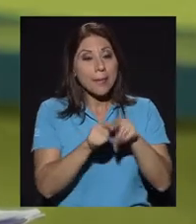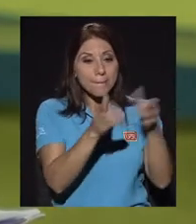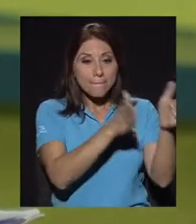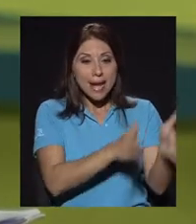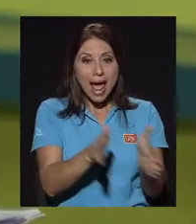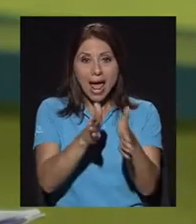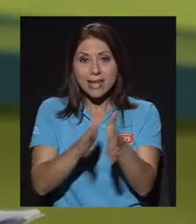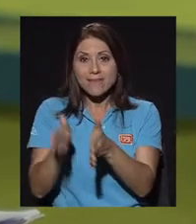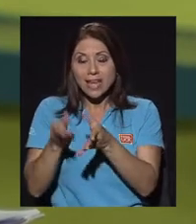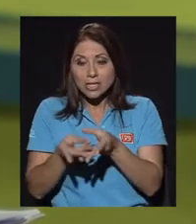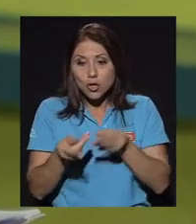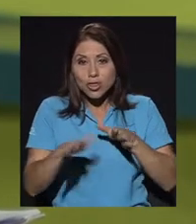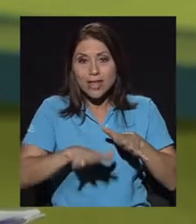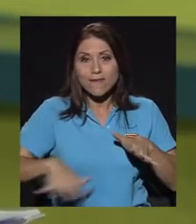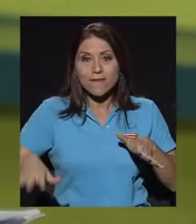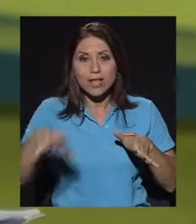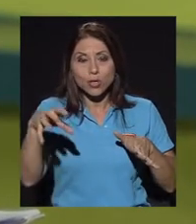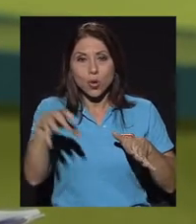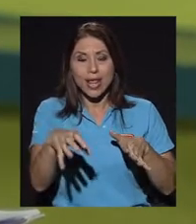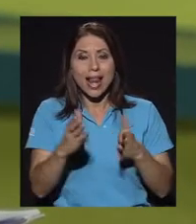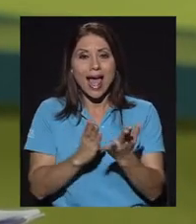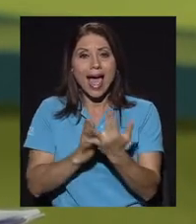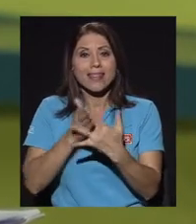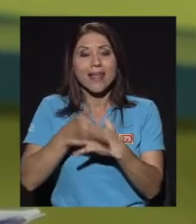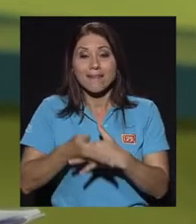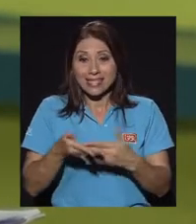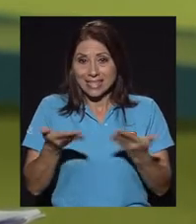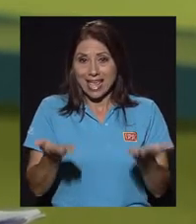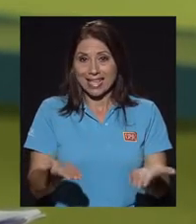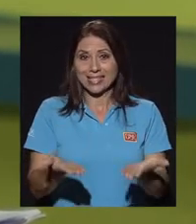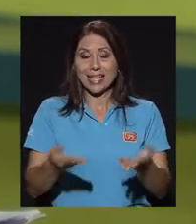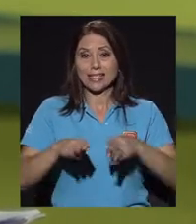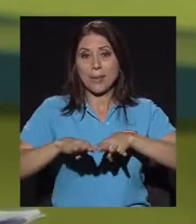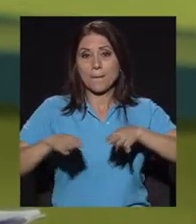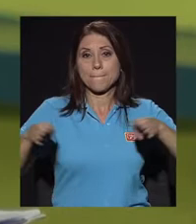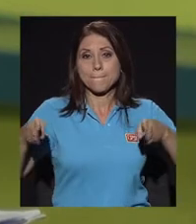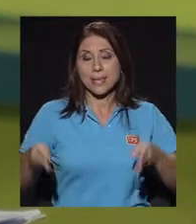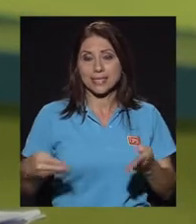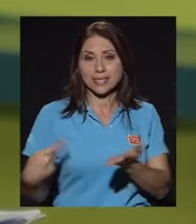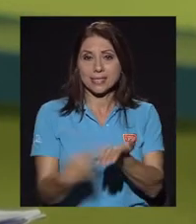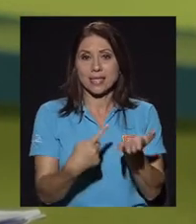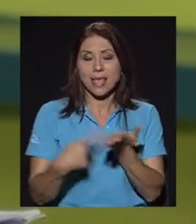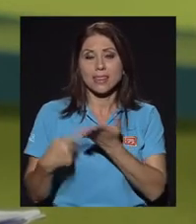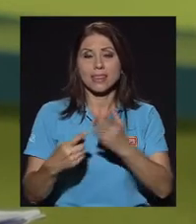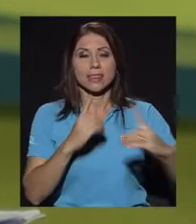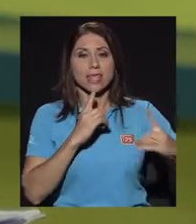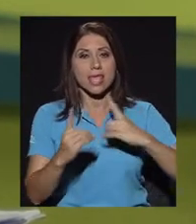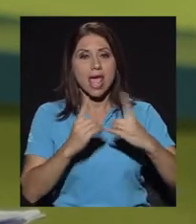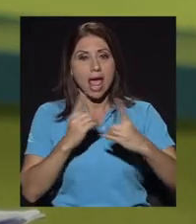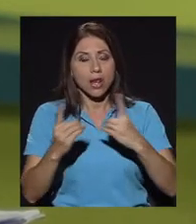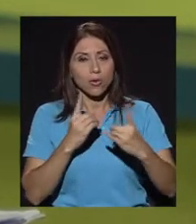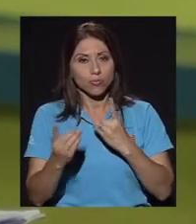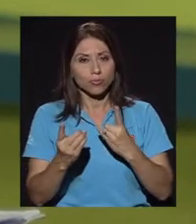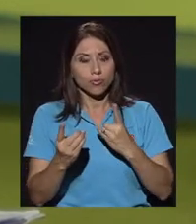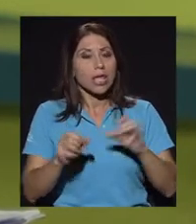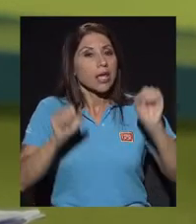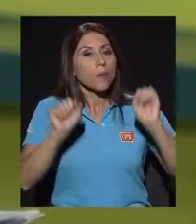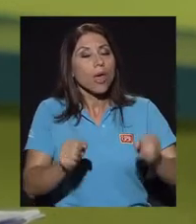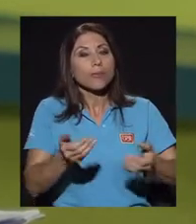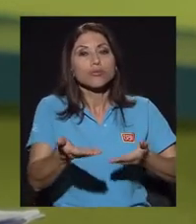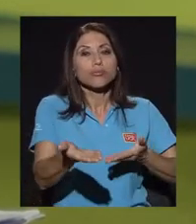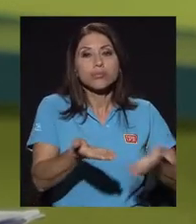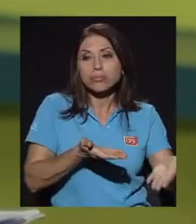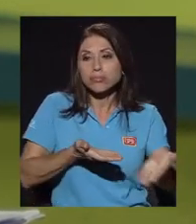territorial del cantón por medio de estos mesas de diálogo distritales, generando espacios de manera